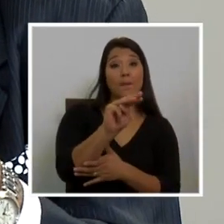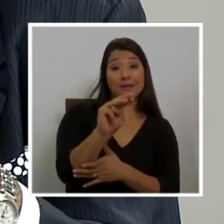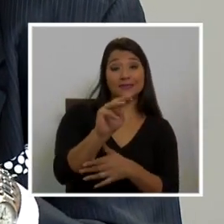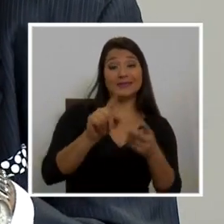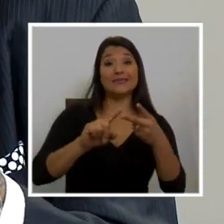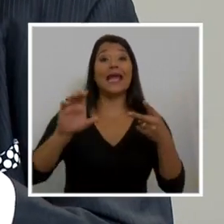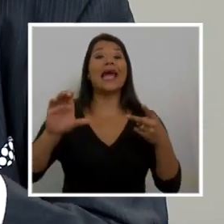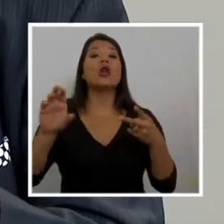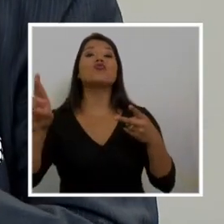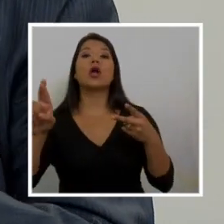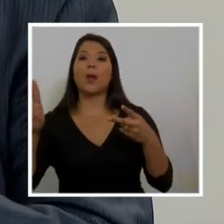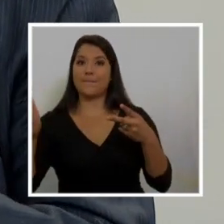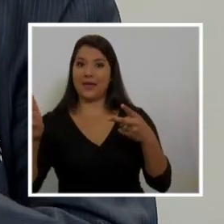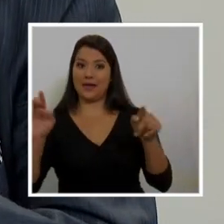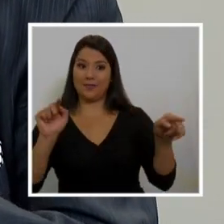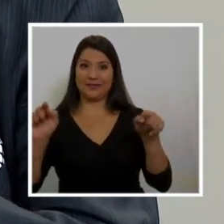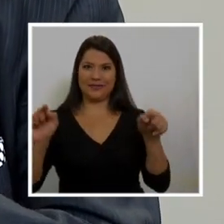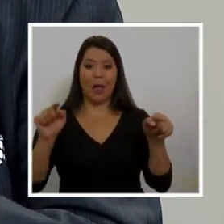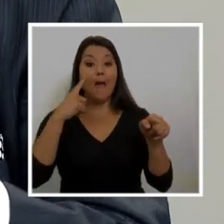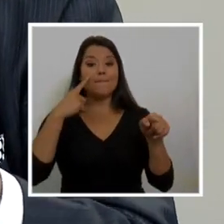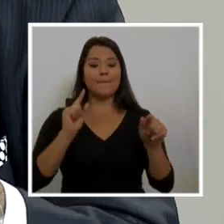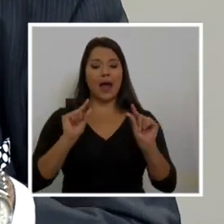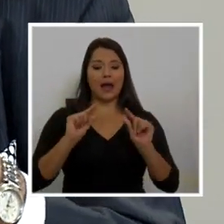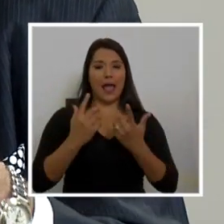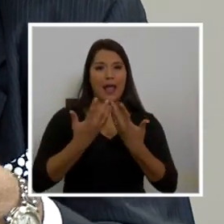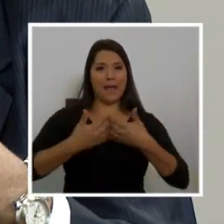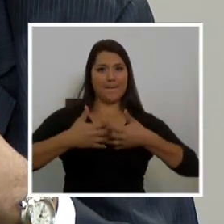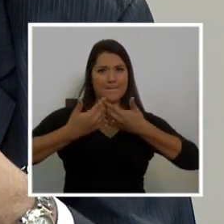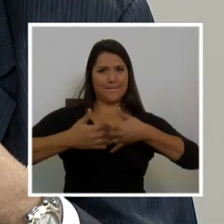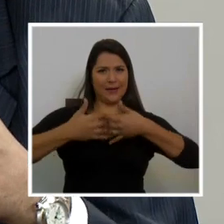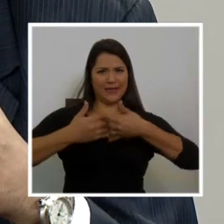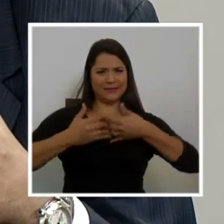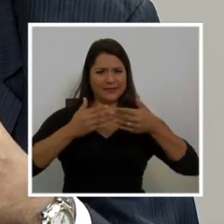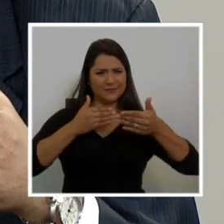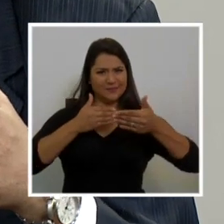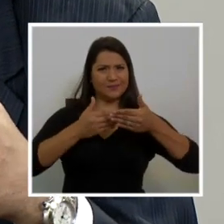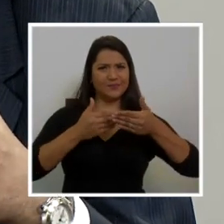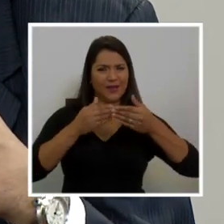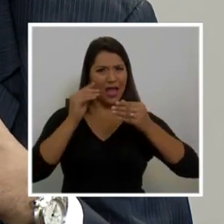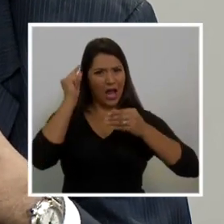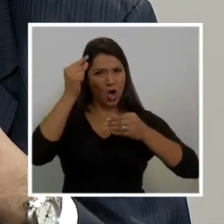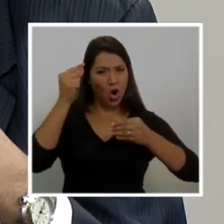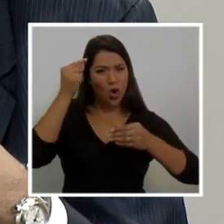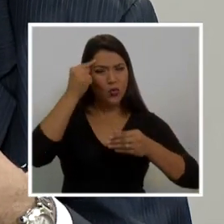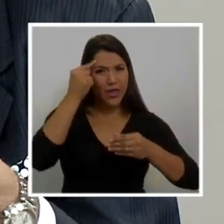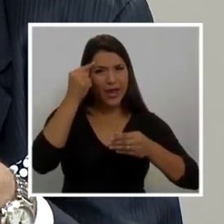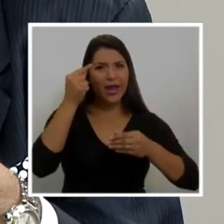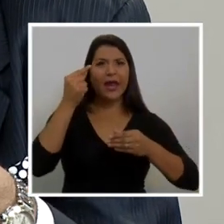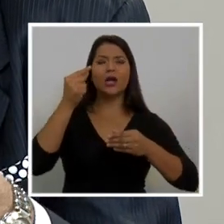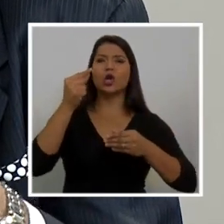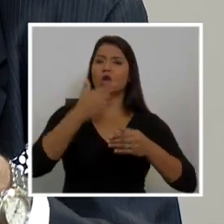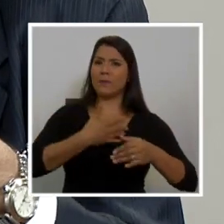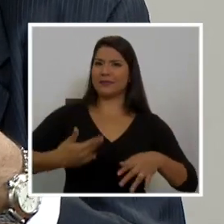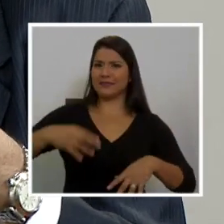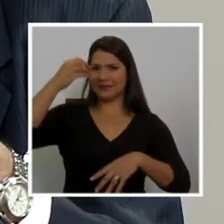Ricardo Benavides, en los grupos empresariales, muy cercanos al gobierno de Carlos Alvarado, no hay que